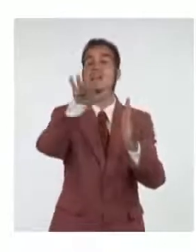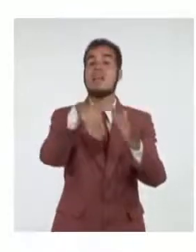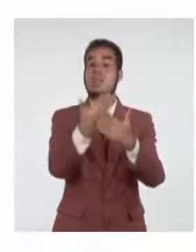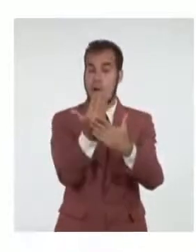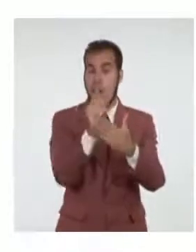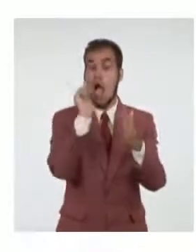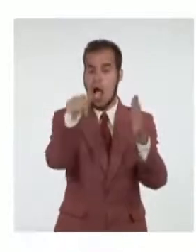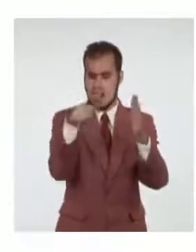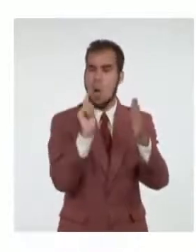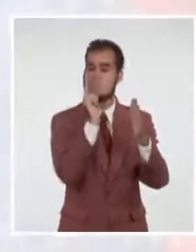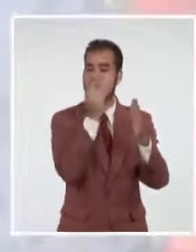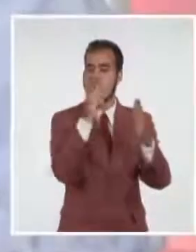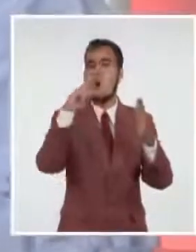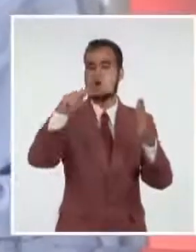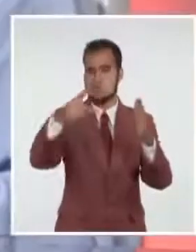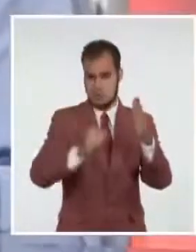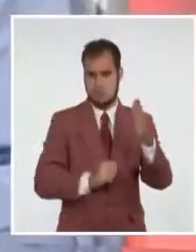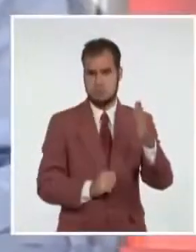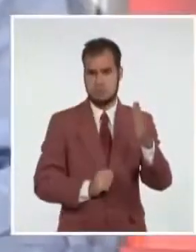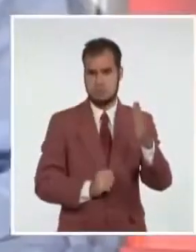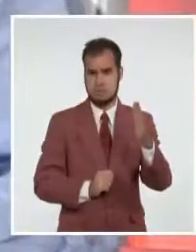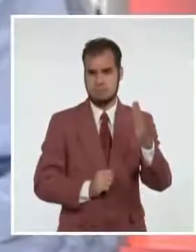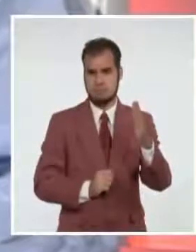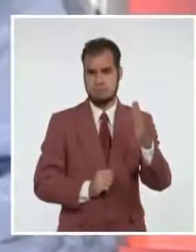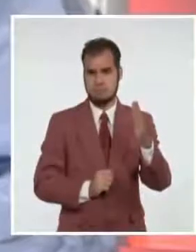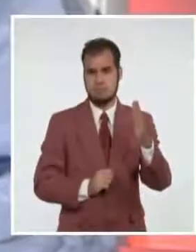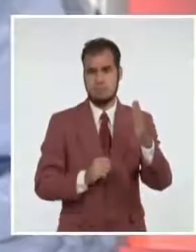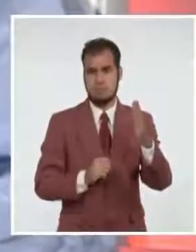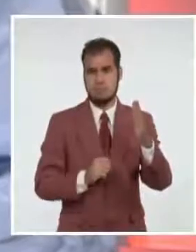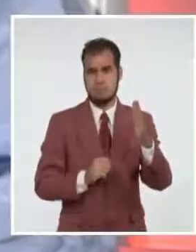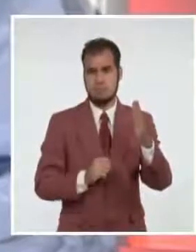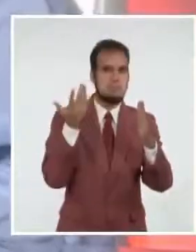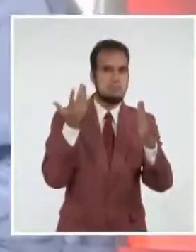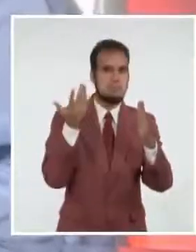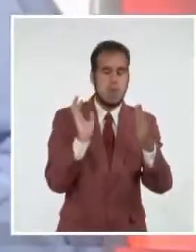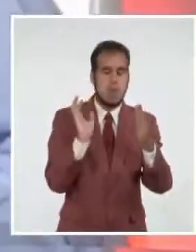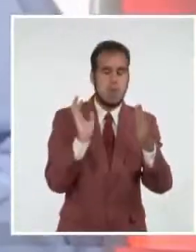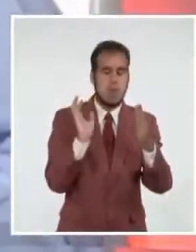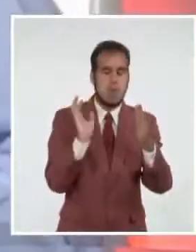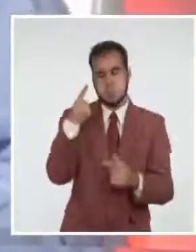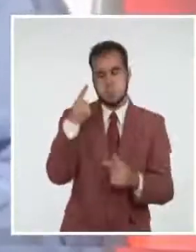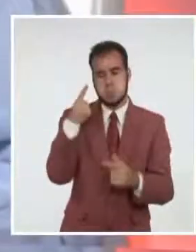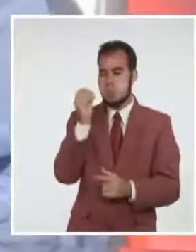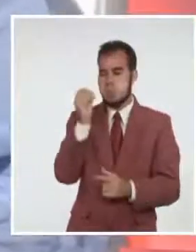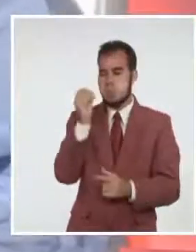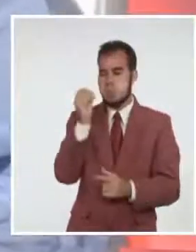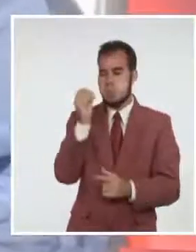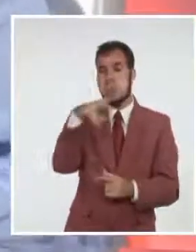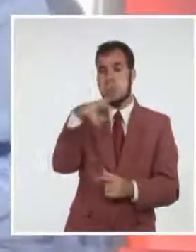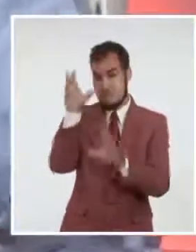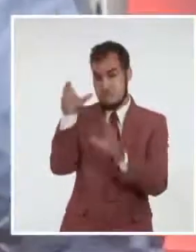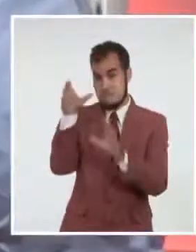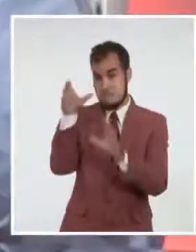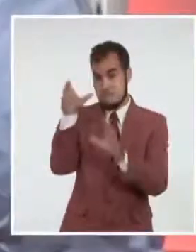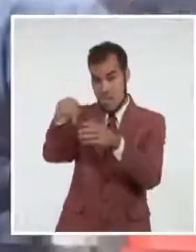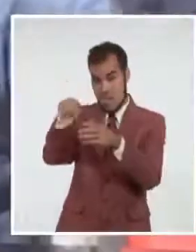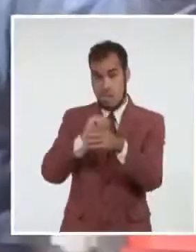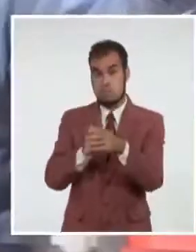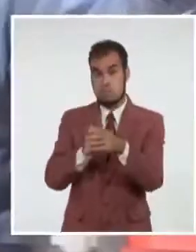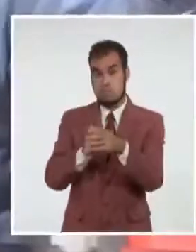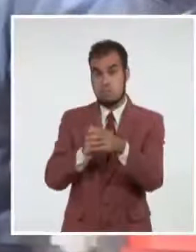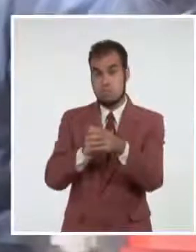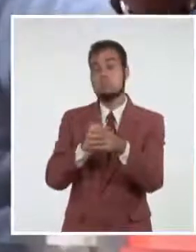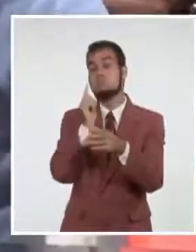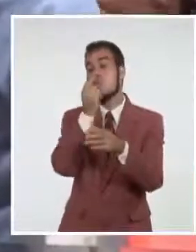como un caso confirmado, puede que yo venga de un test de antígeno positivo que se me confirmó por un PCR. Pero los 5 días cuentan